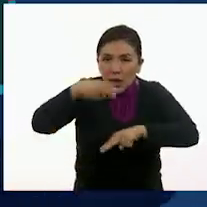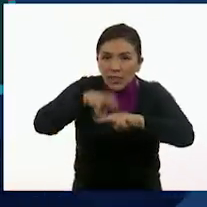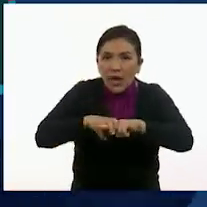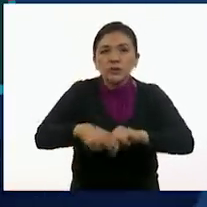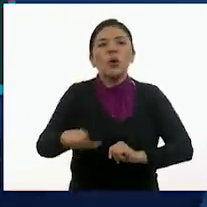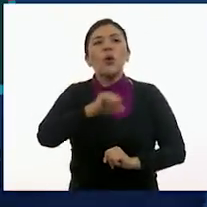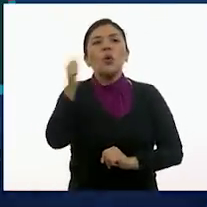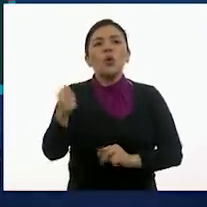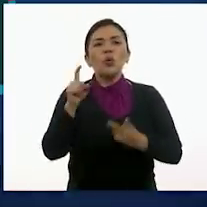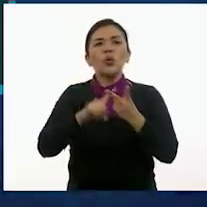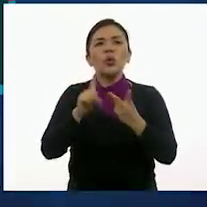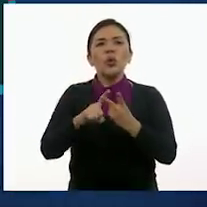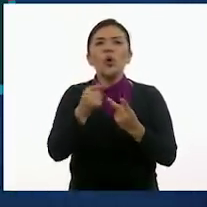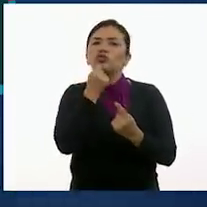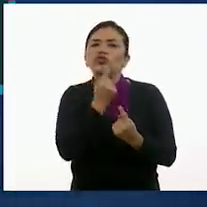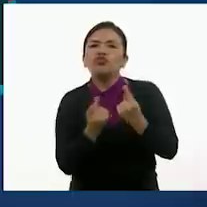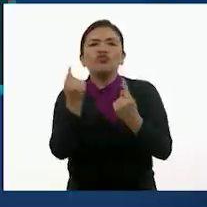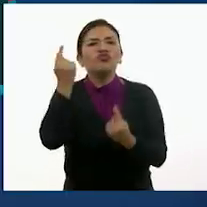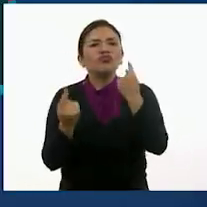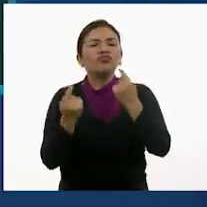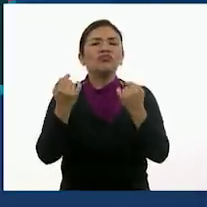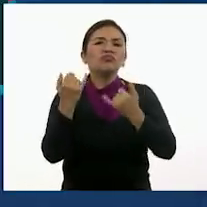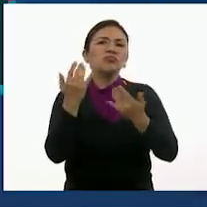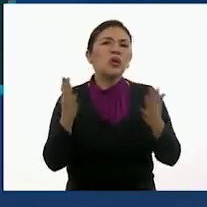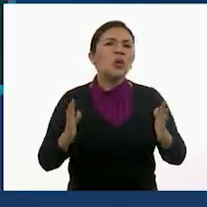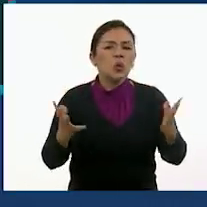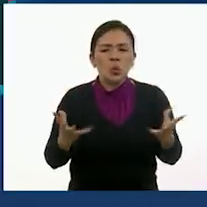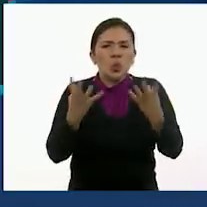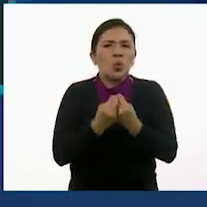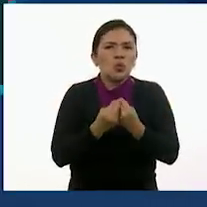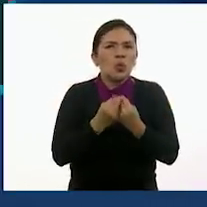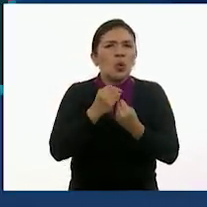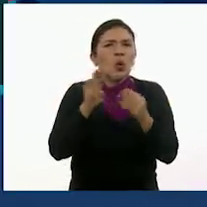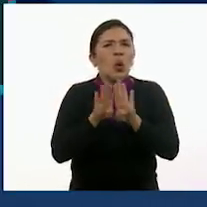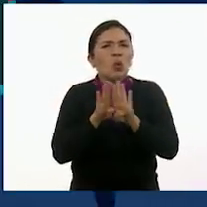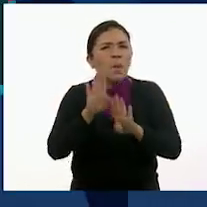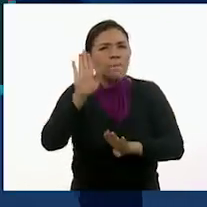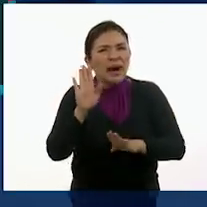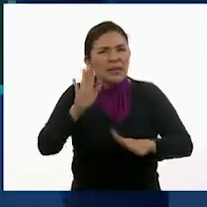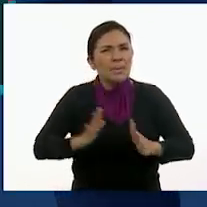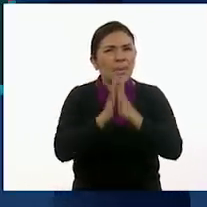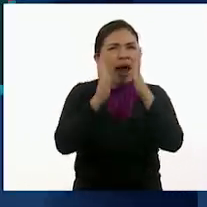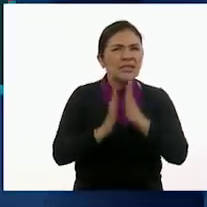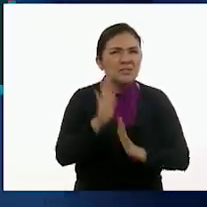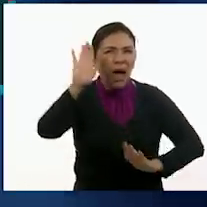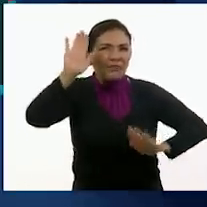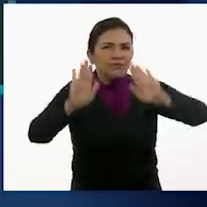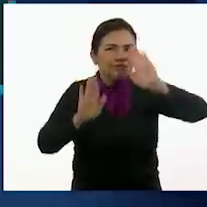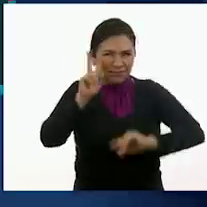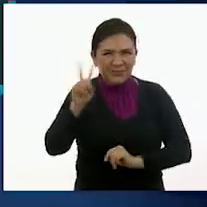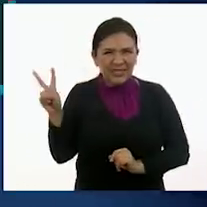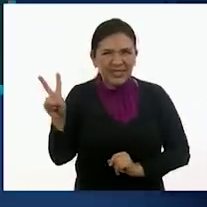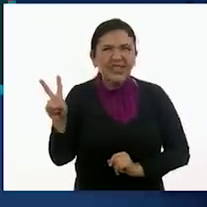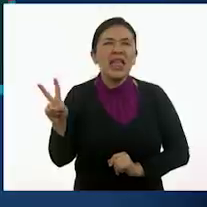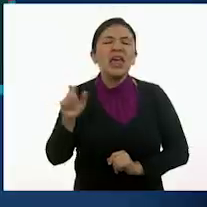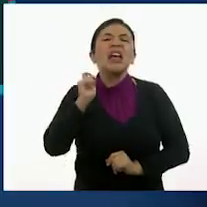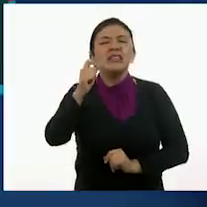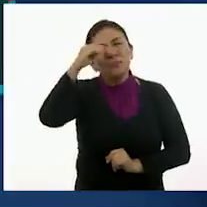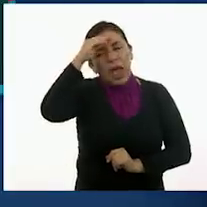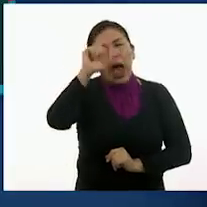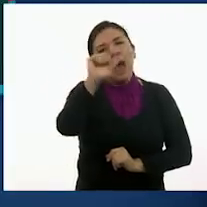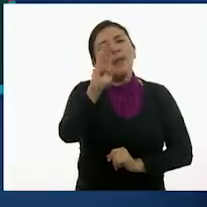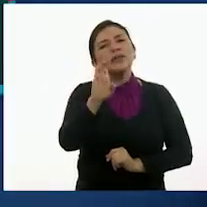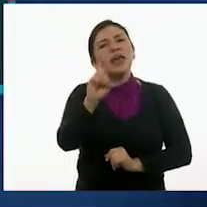ruedas, otras niñas más por ahí y están como participando. ¿Cuál será? ¿A, B, C o